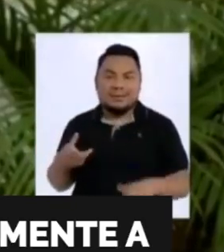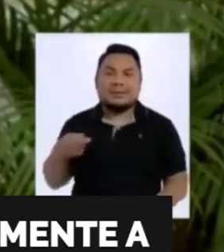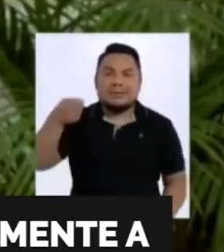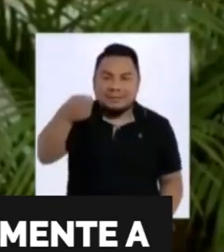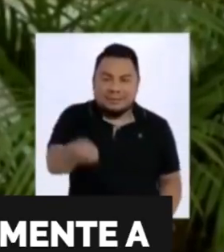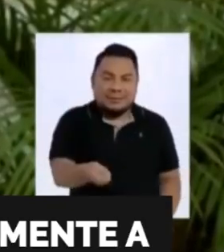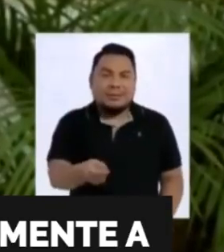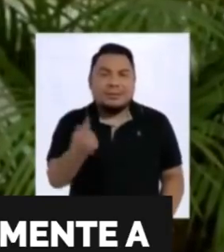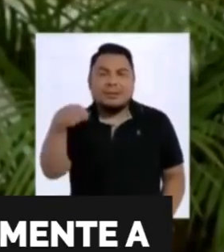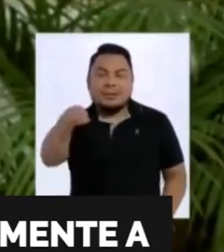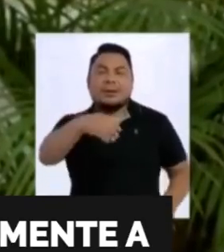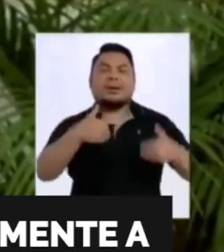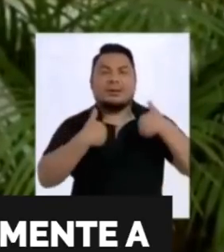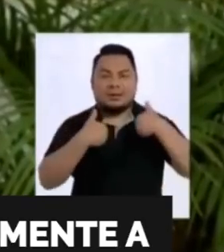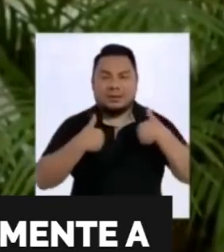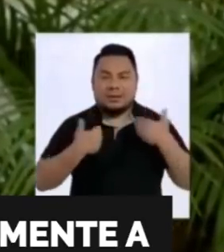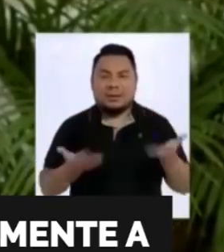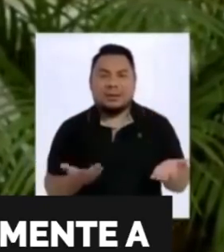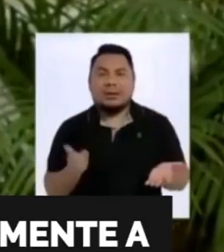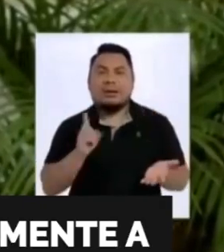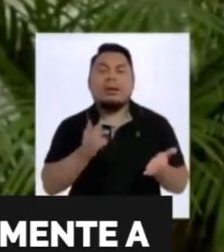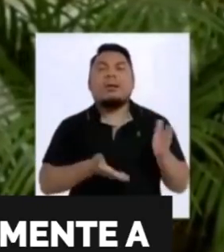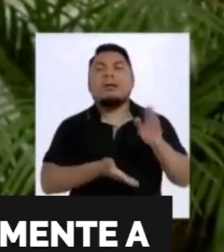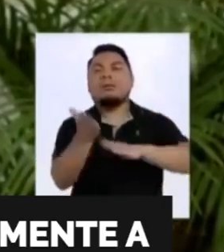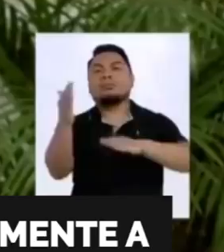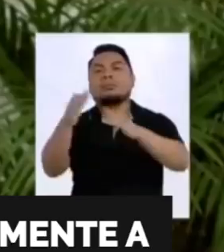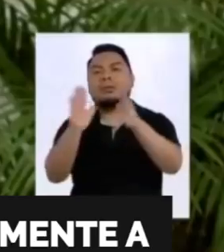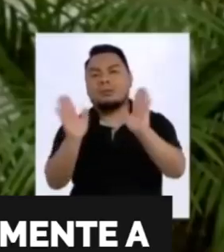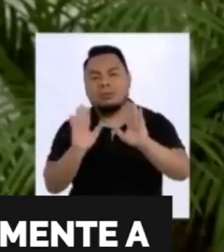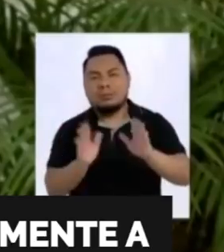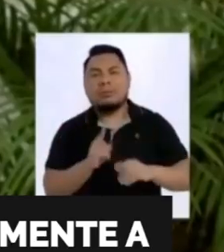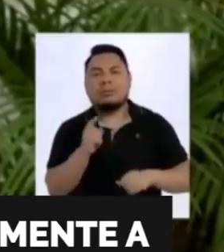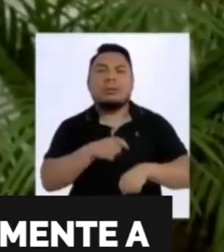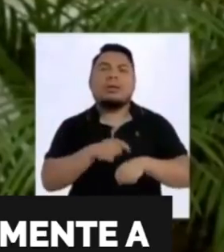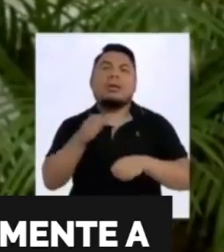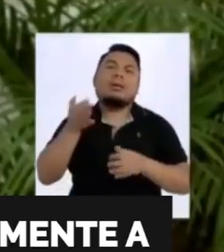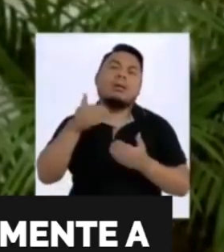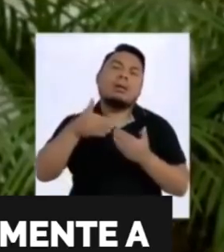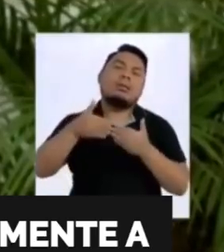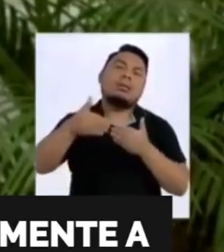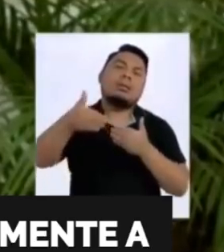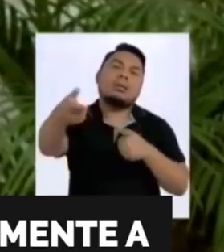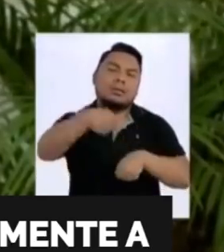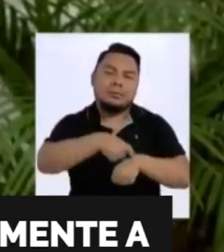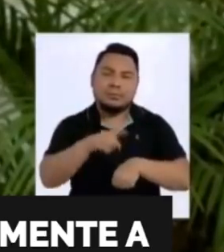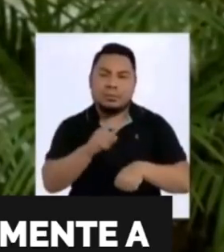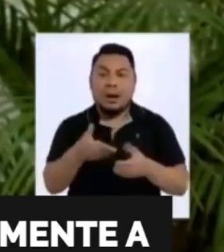pagos, de tal manera que ya no tengan que salir de su casa por un tiempo prolongado.